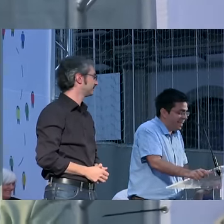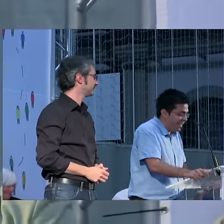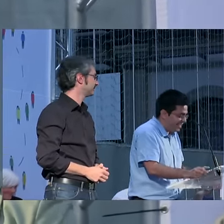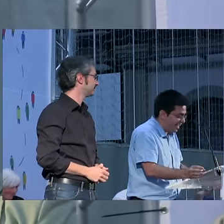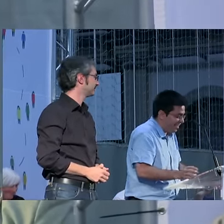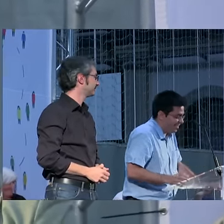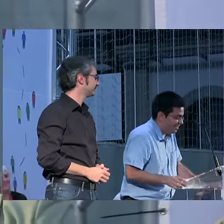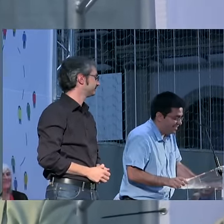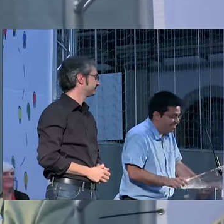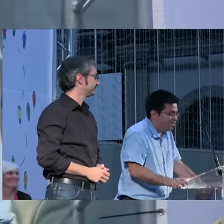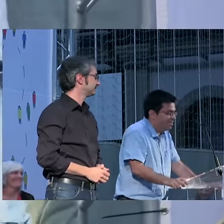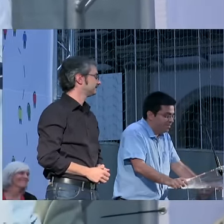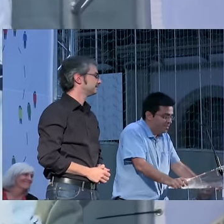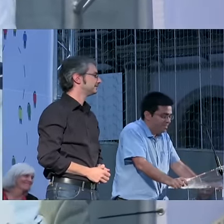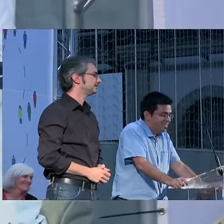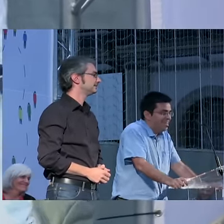Alcaldesa